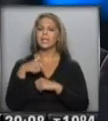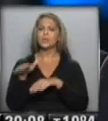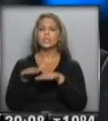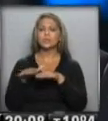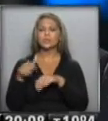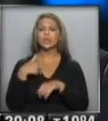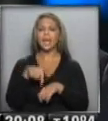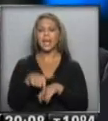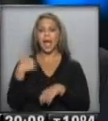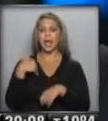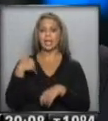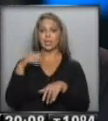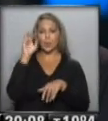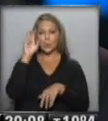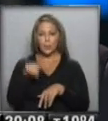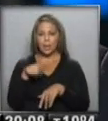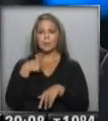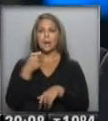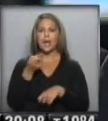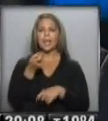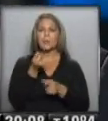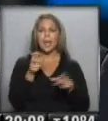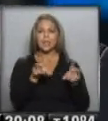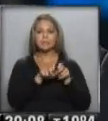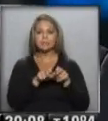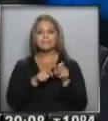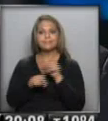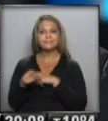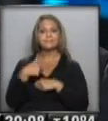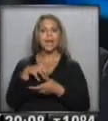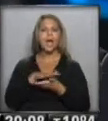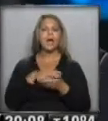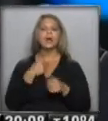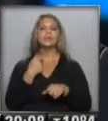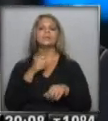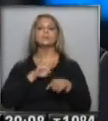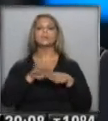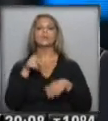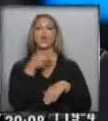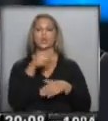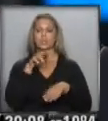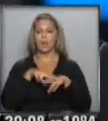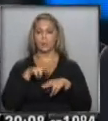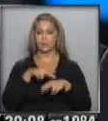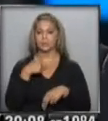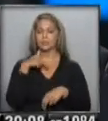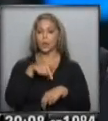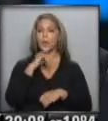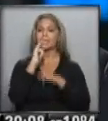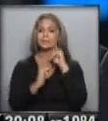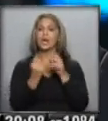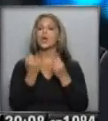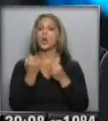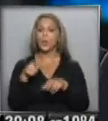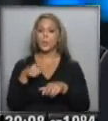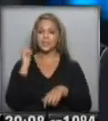para desviar fondos, para lavar dinero, para fugar divisas y también para evasión impositiva. Nos va a estar explicando en qué estado está